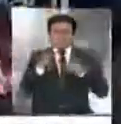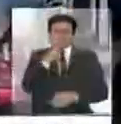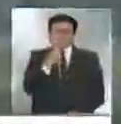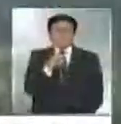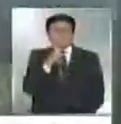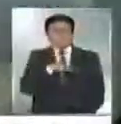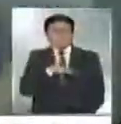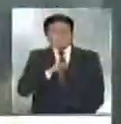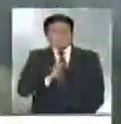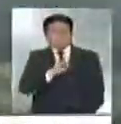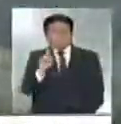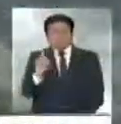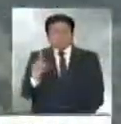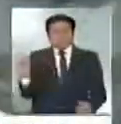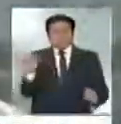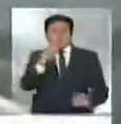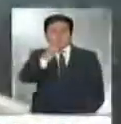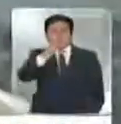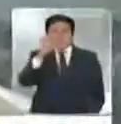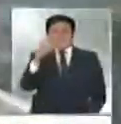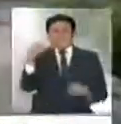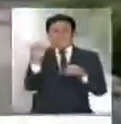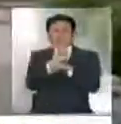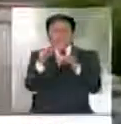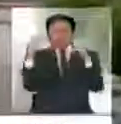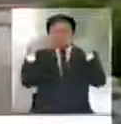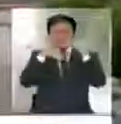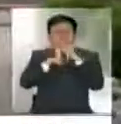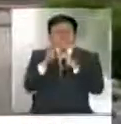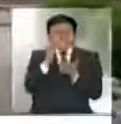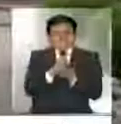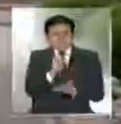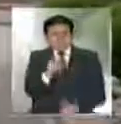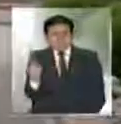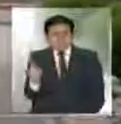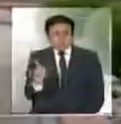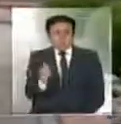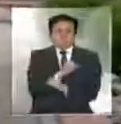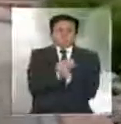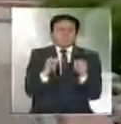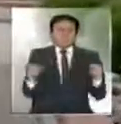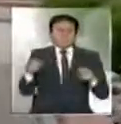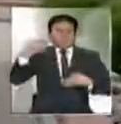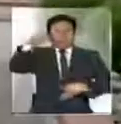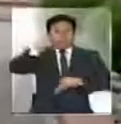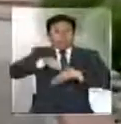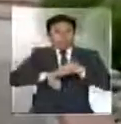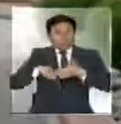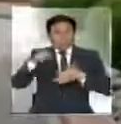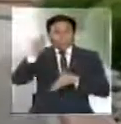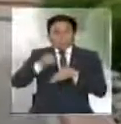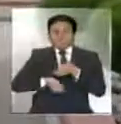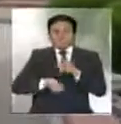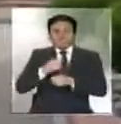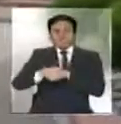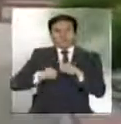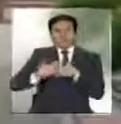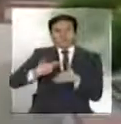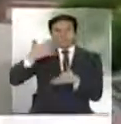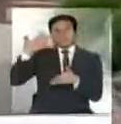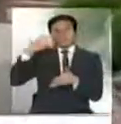cuestionan si Chile debería tener o no TAG en las autopistas. La verdad es que hoy en día eso es imposible. Los contratos están firmados hace varios